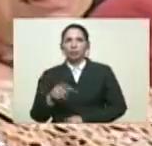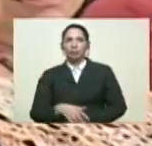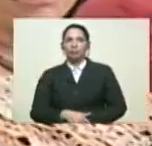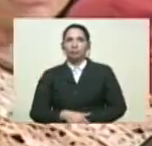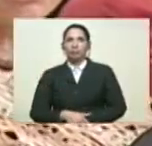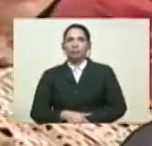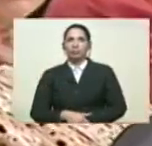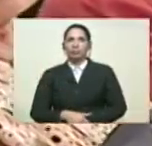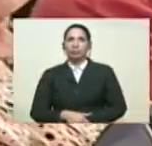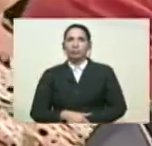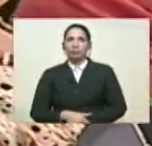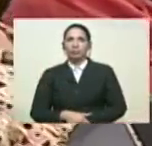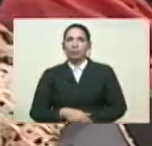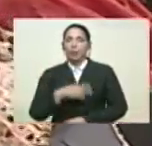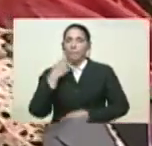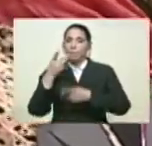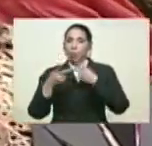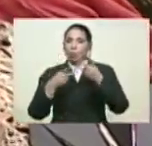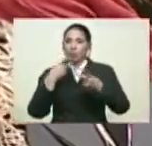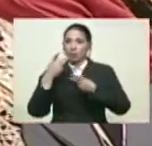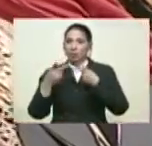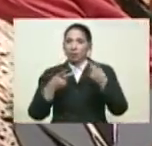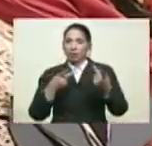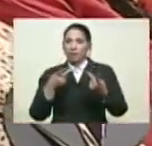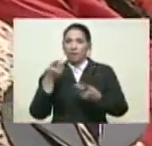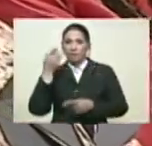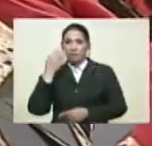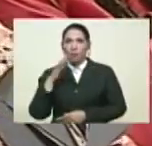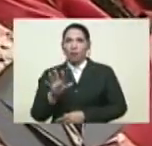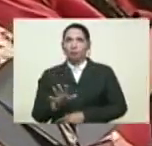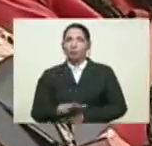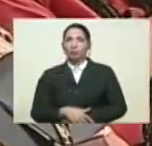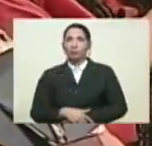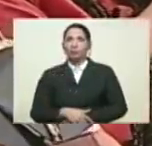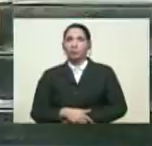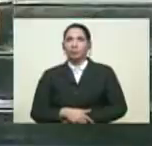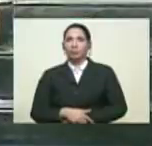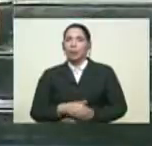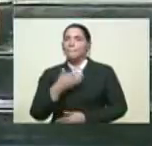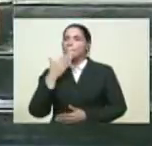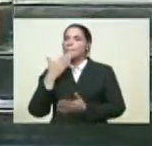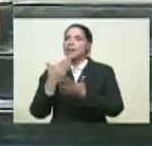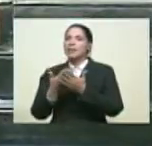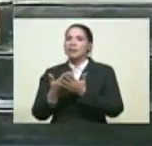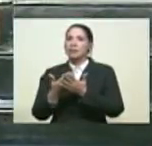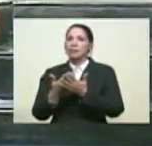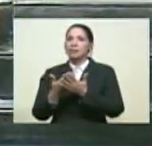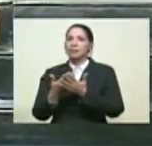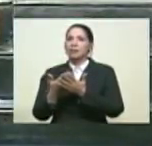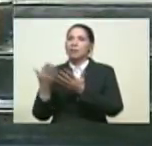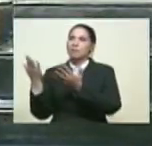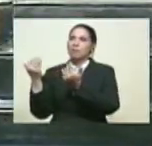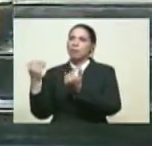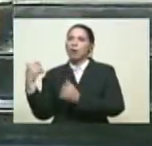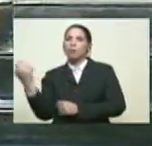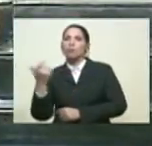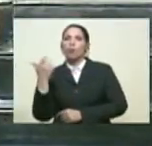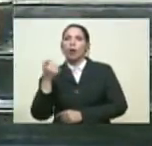políticas fueran capaces de pedir y buscar el mal para nuestra patria.